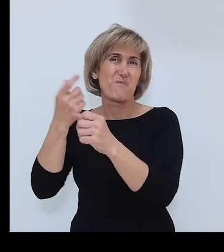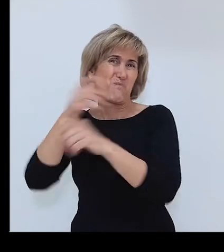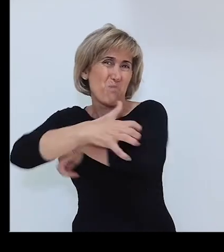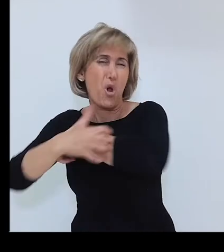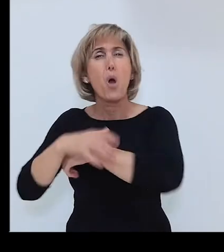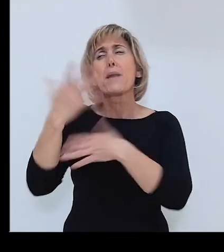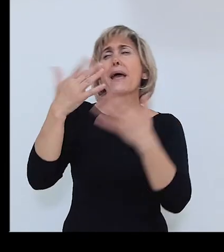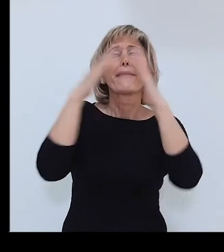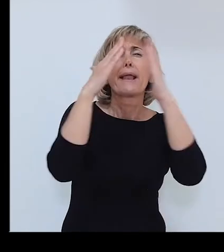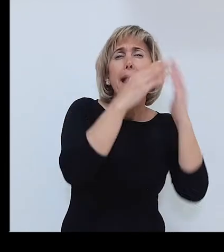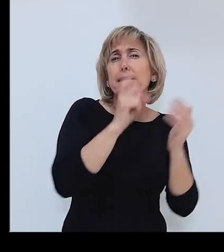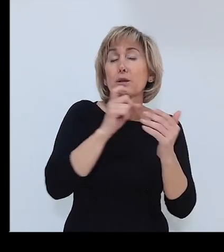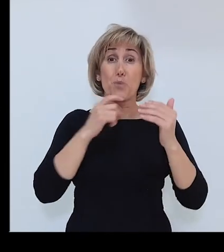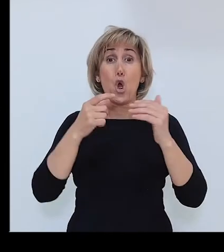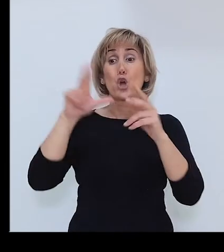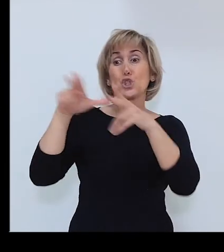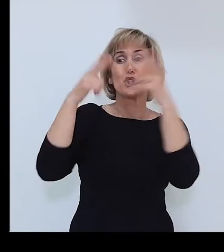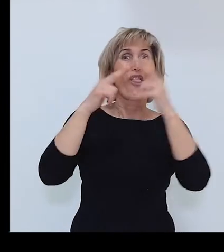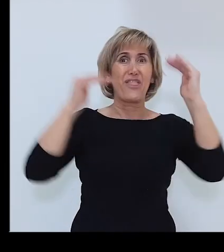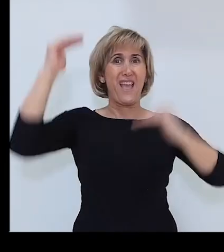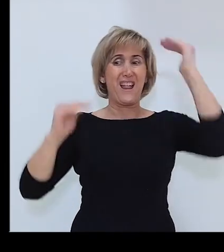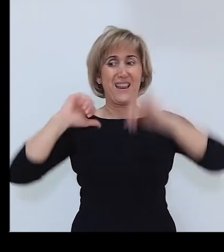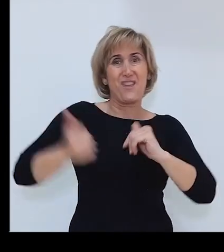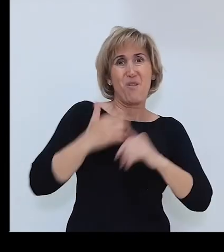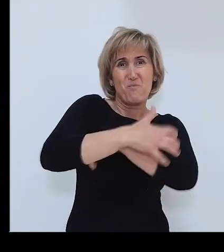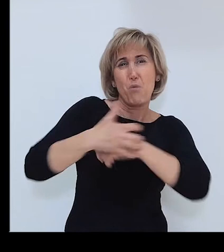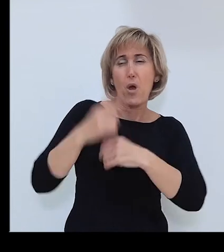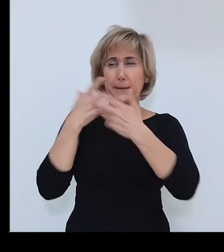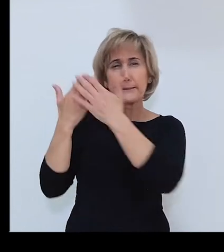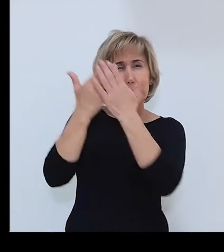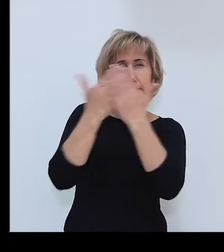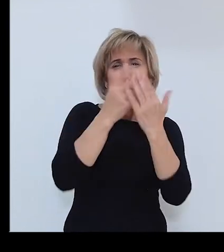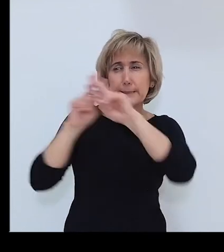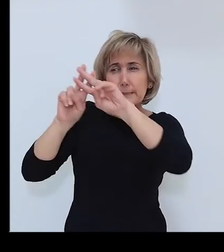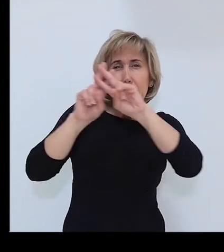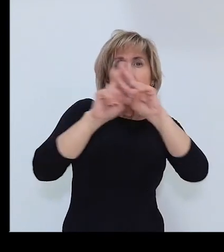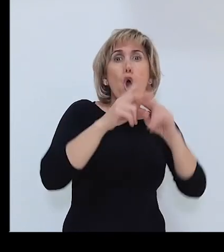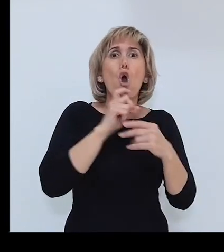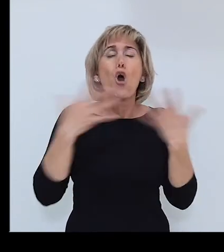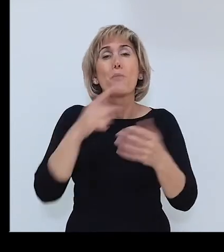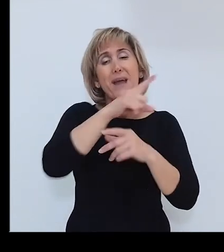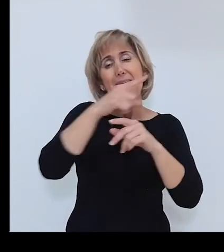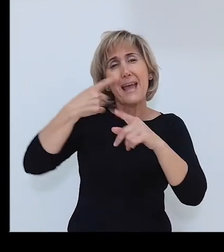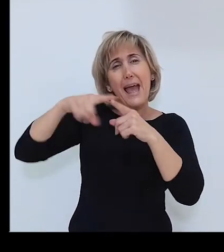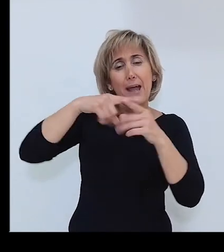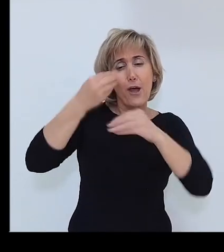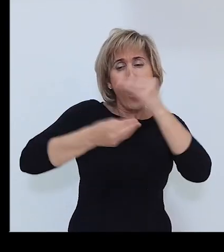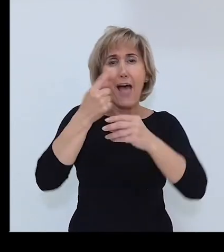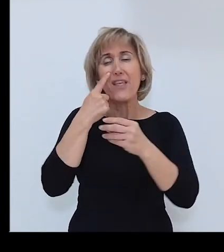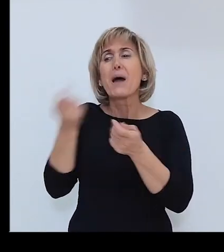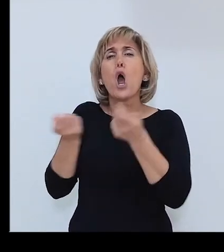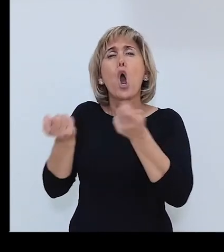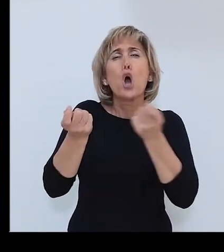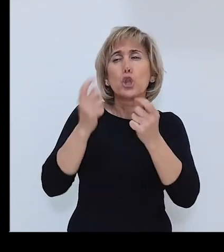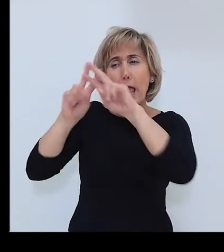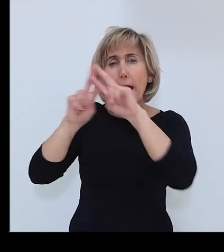la diferencia de las clases sociales. En ese sentido, no solo estudiarla, sino además instrumentos por los cuales controlar